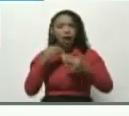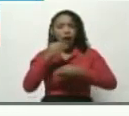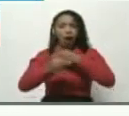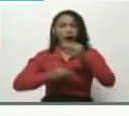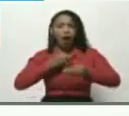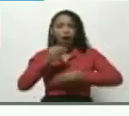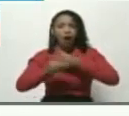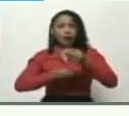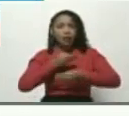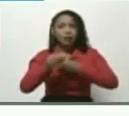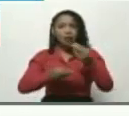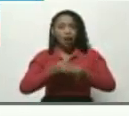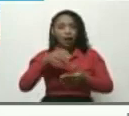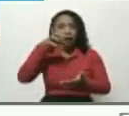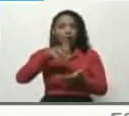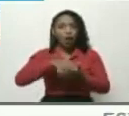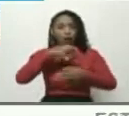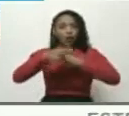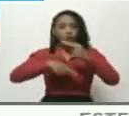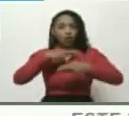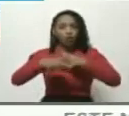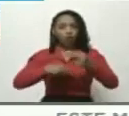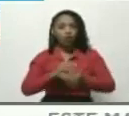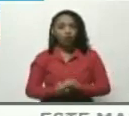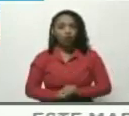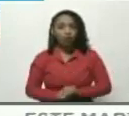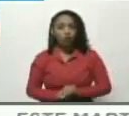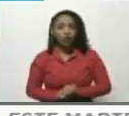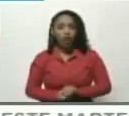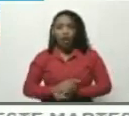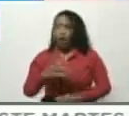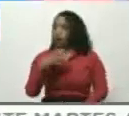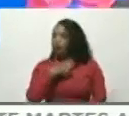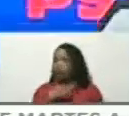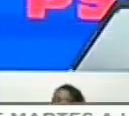consolidar el Estado revolucionario. Y no se puede reñir.